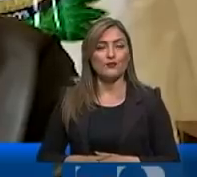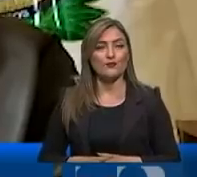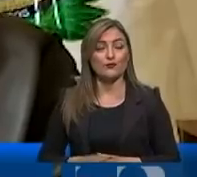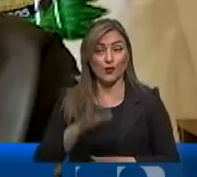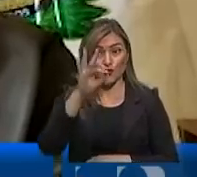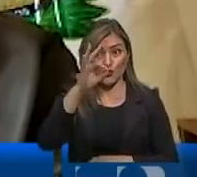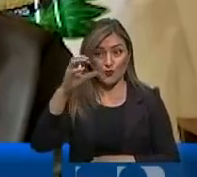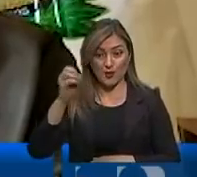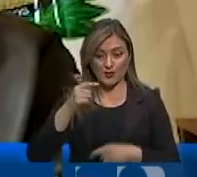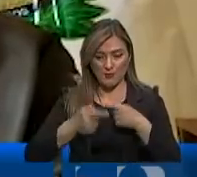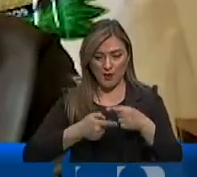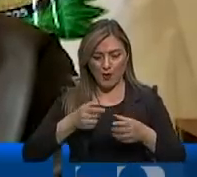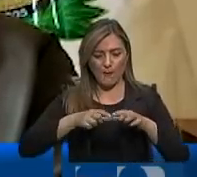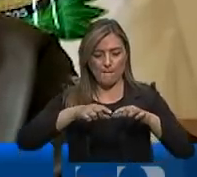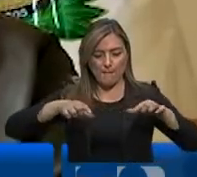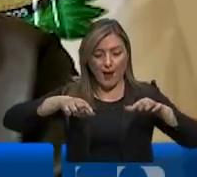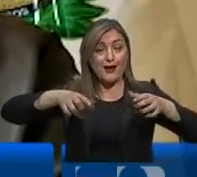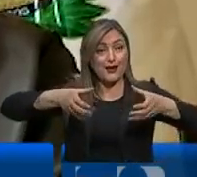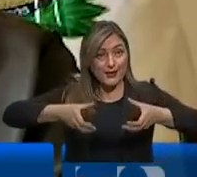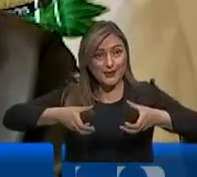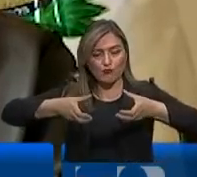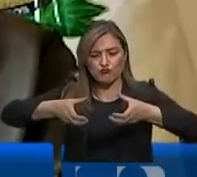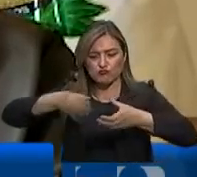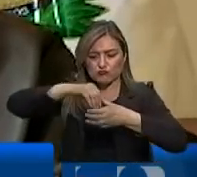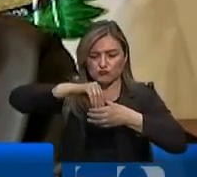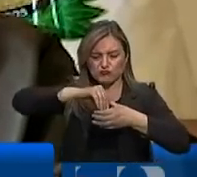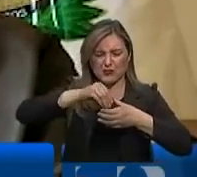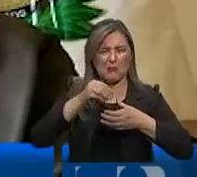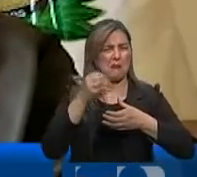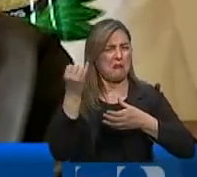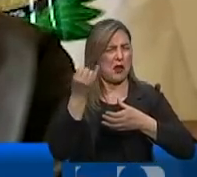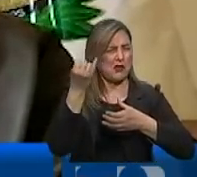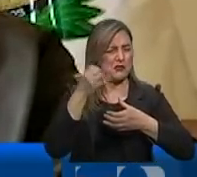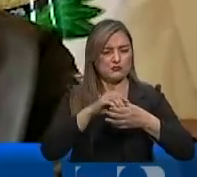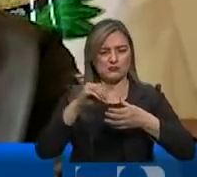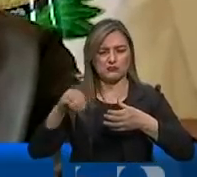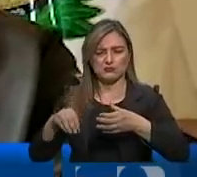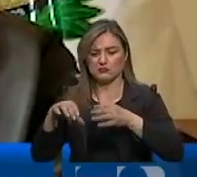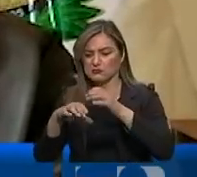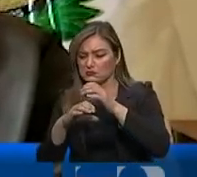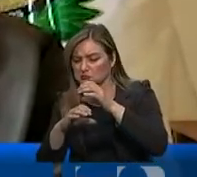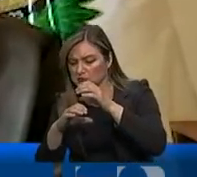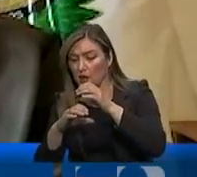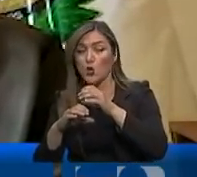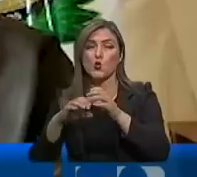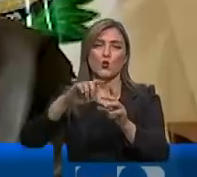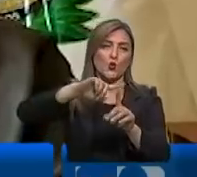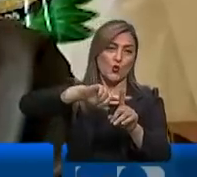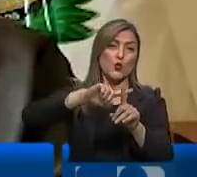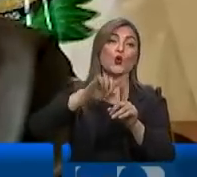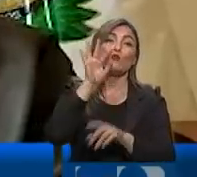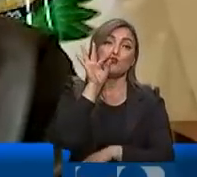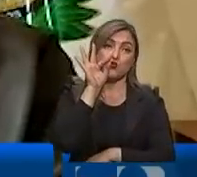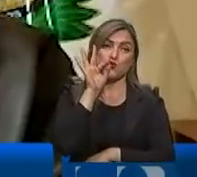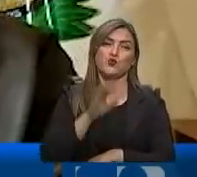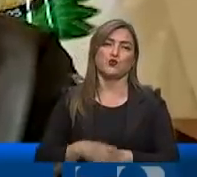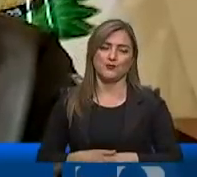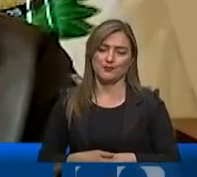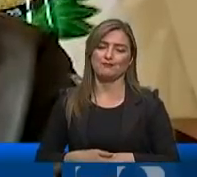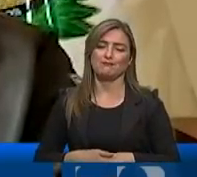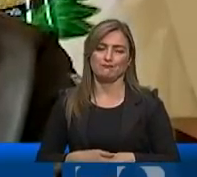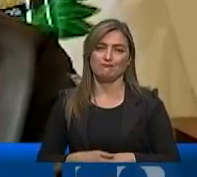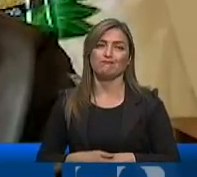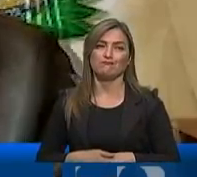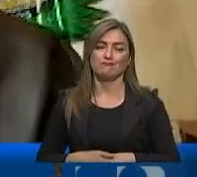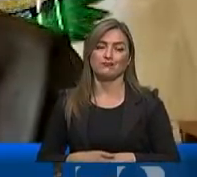90 paquetes rectangulares con una sustancia de color verdosa, las mismas que después de la prueba de campo dio como resultado